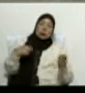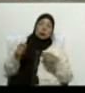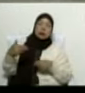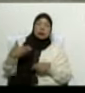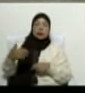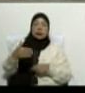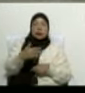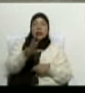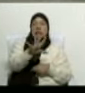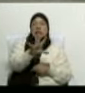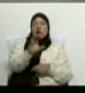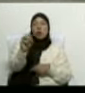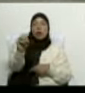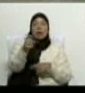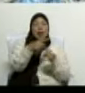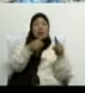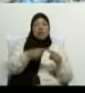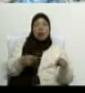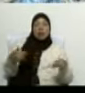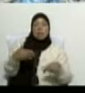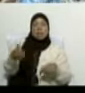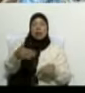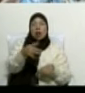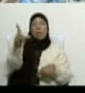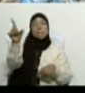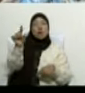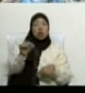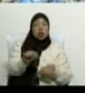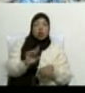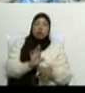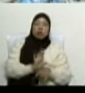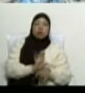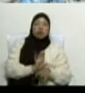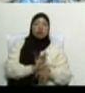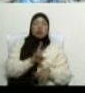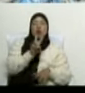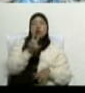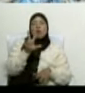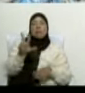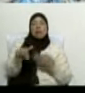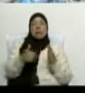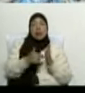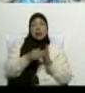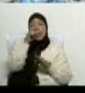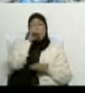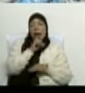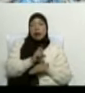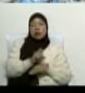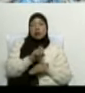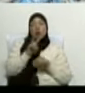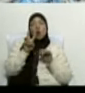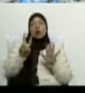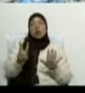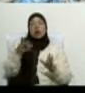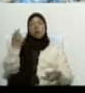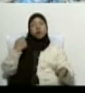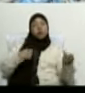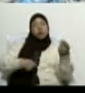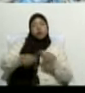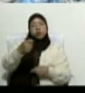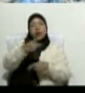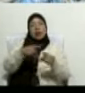50 especies con precios sumamente accesibles. Durante el 2023 fueron distribuidos más de 7 millones de kilogramos de pescado en